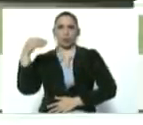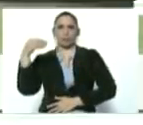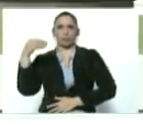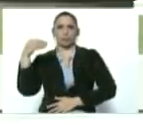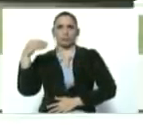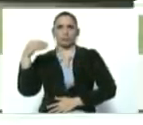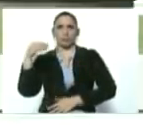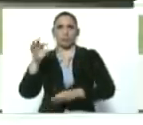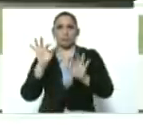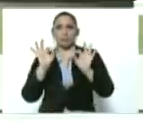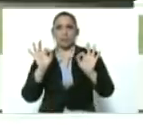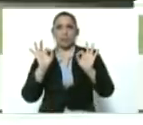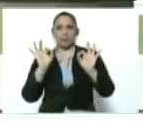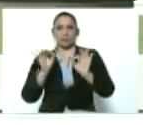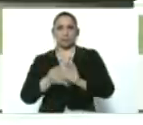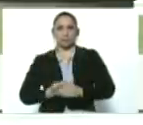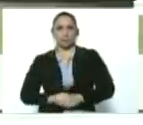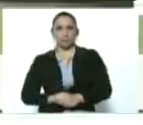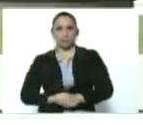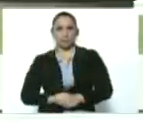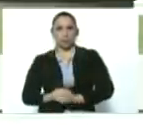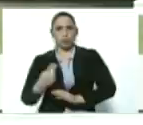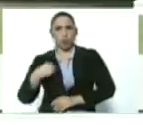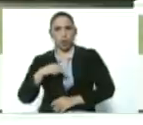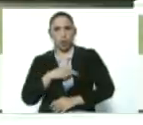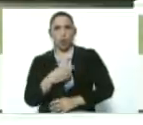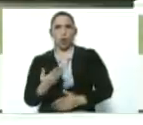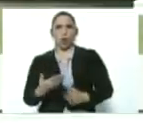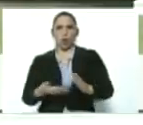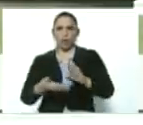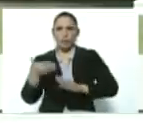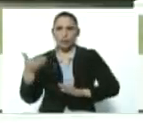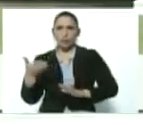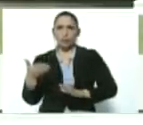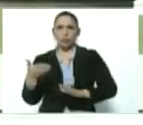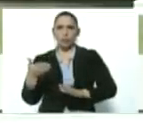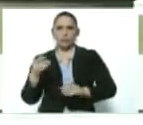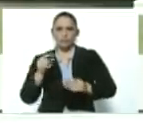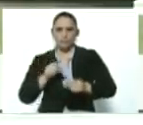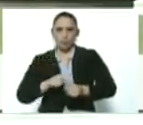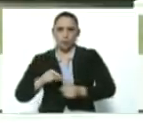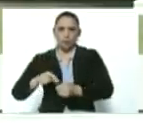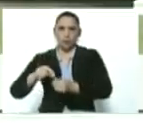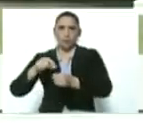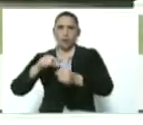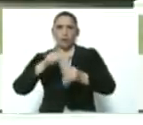especial que hemos ido cultivando